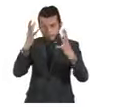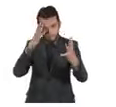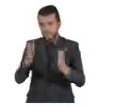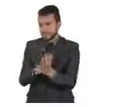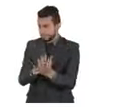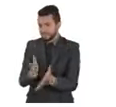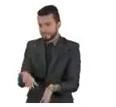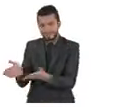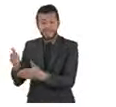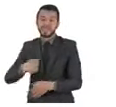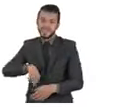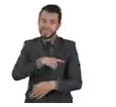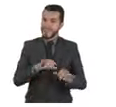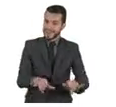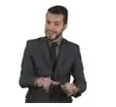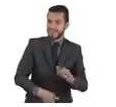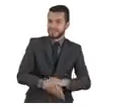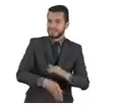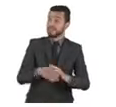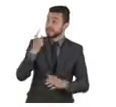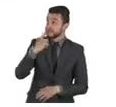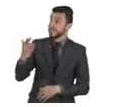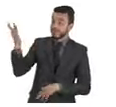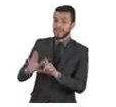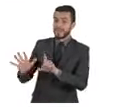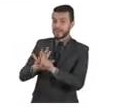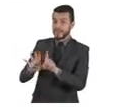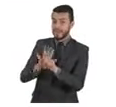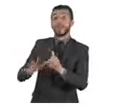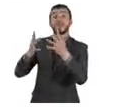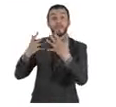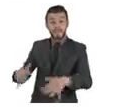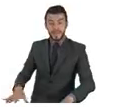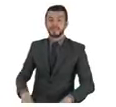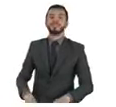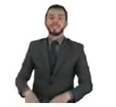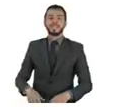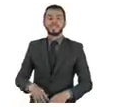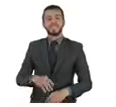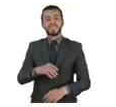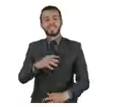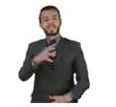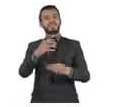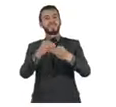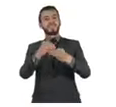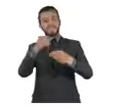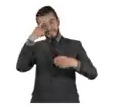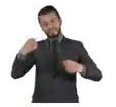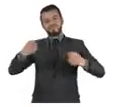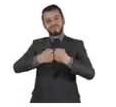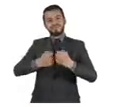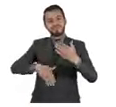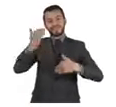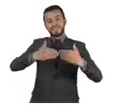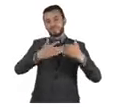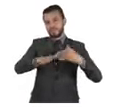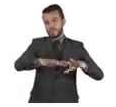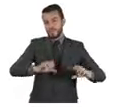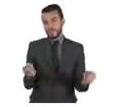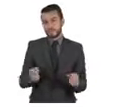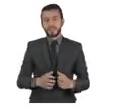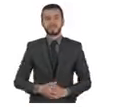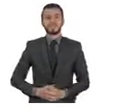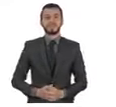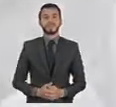muchísimas gracias. Vamos a continuar nosotros con un video y a continuación haremos ya la adhesión a la Alianza por el Hábitat de Bogotá, el mejor hogar.